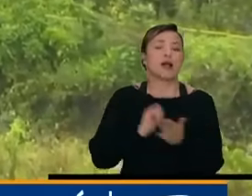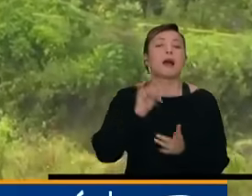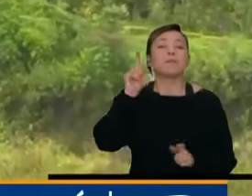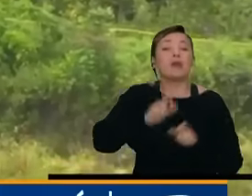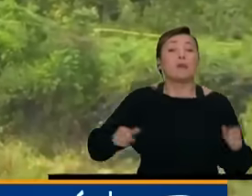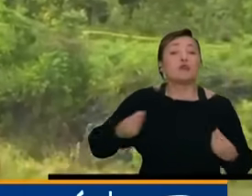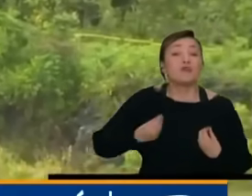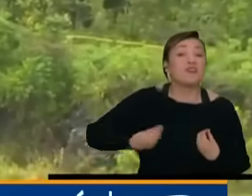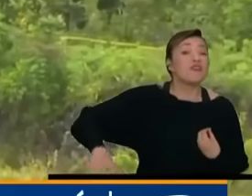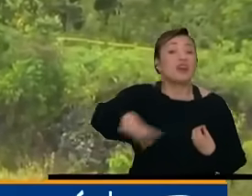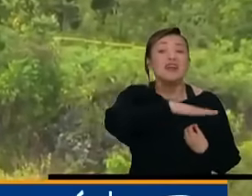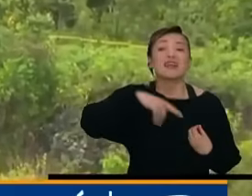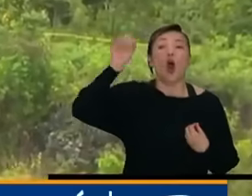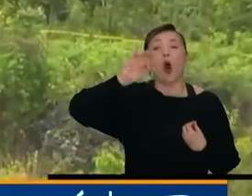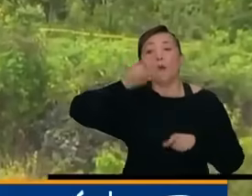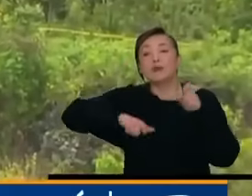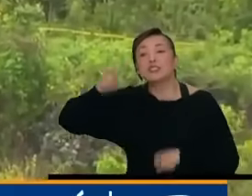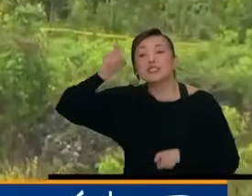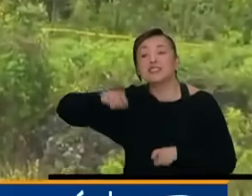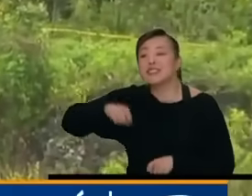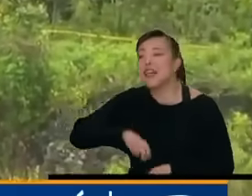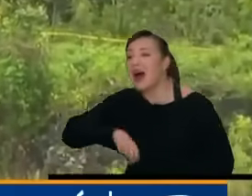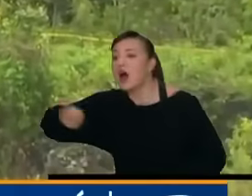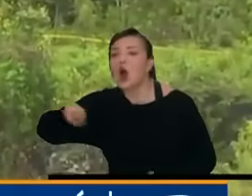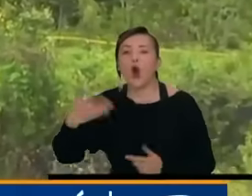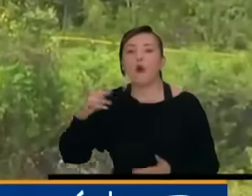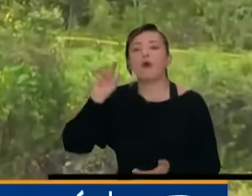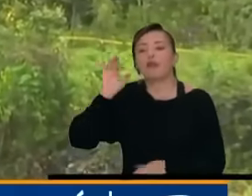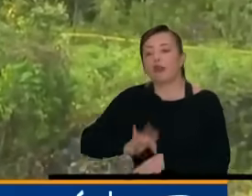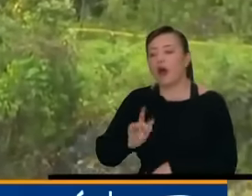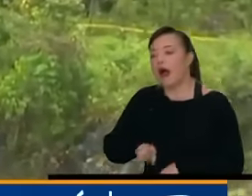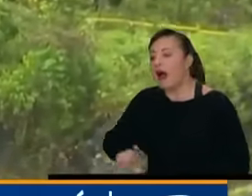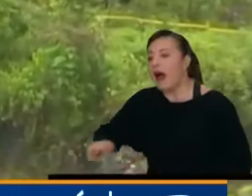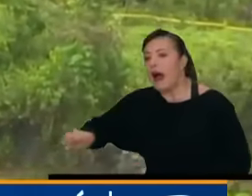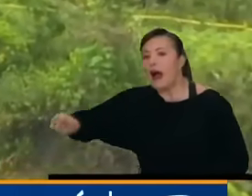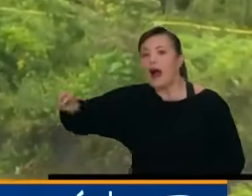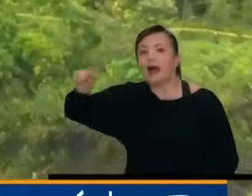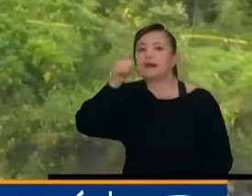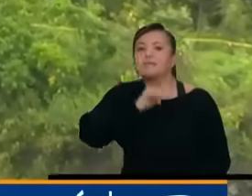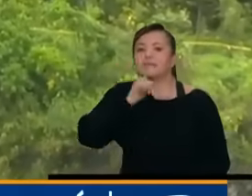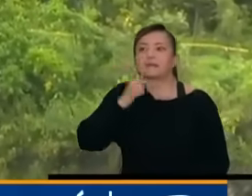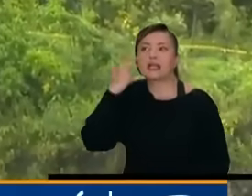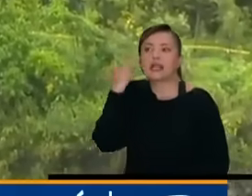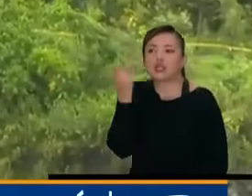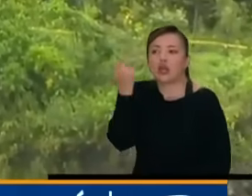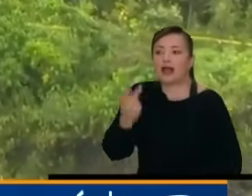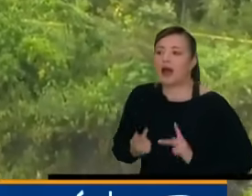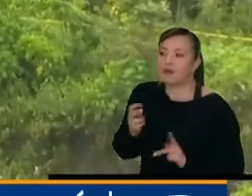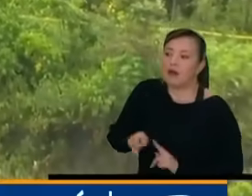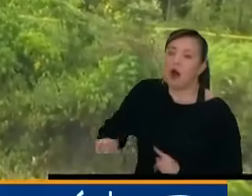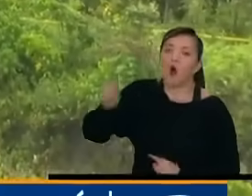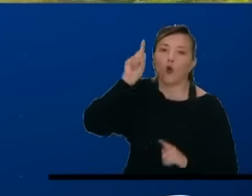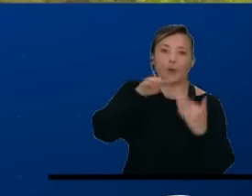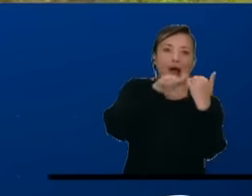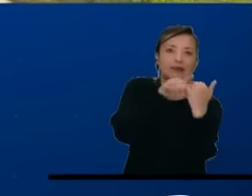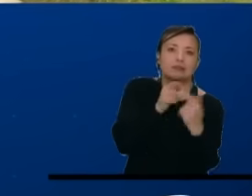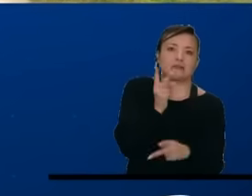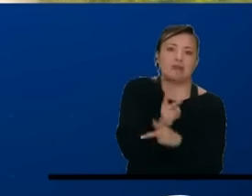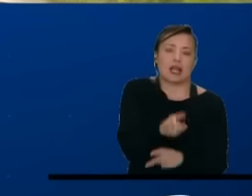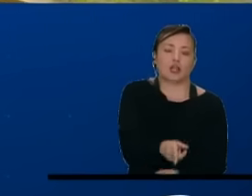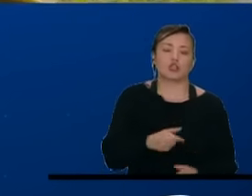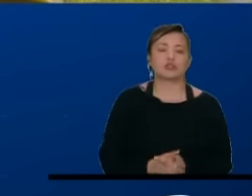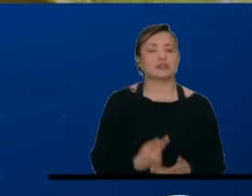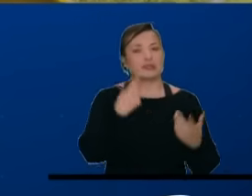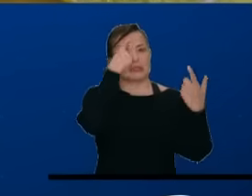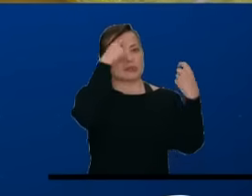y las personas que necesitan movilizarse lo siguen haciendo así, a pie y arriesgando su vida porque la estructura sigue latente en este momento.